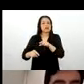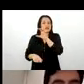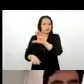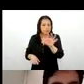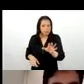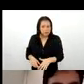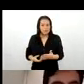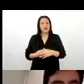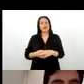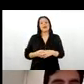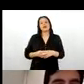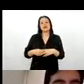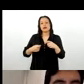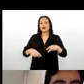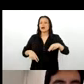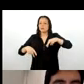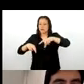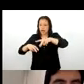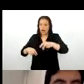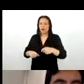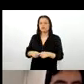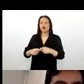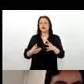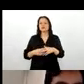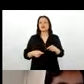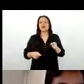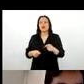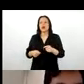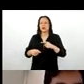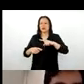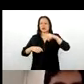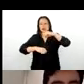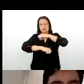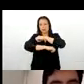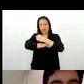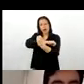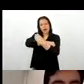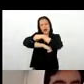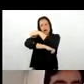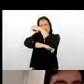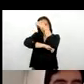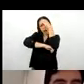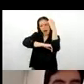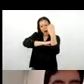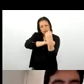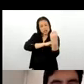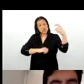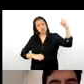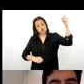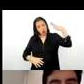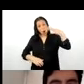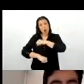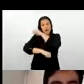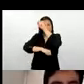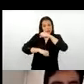bueno, está el trekking, las caminatas, las puestas de sol más increíbles en el sector Alto Andino, y en el sector